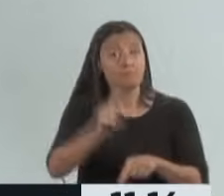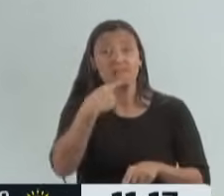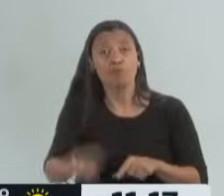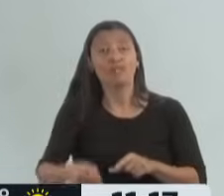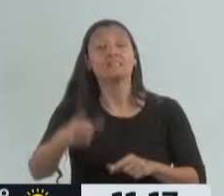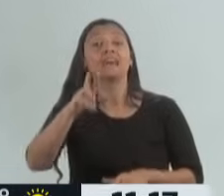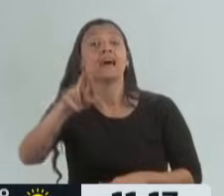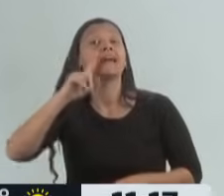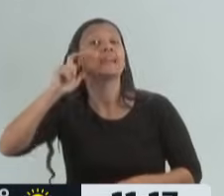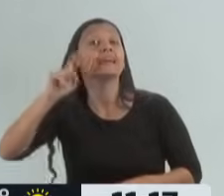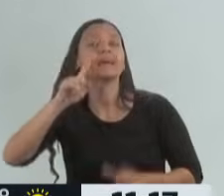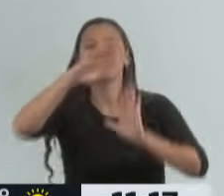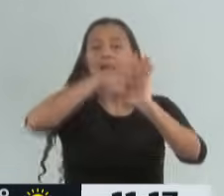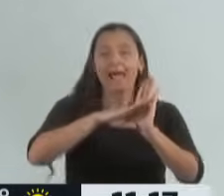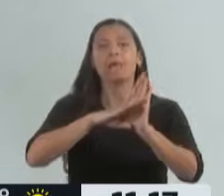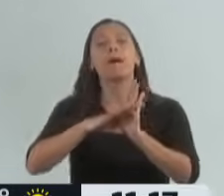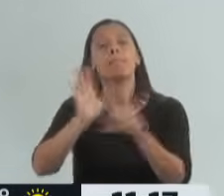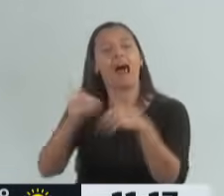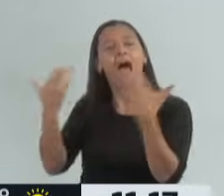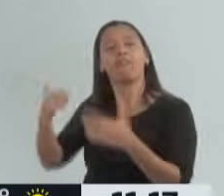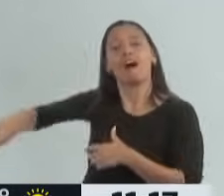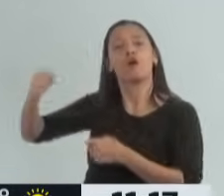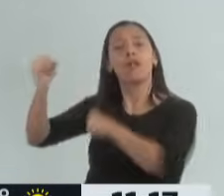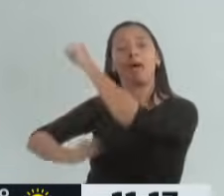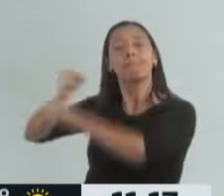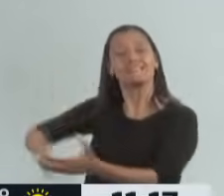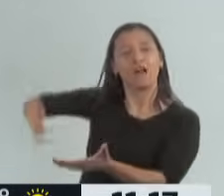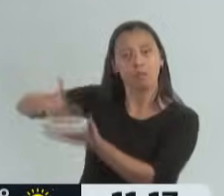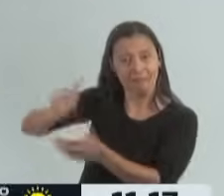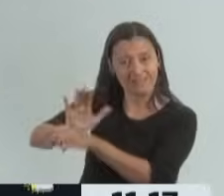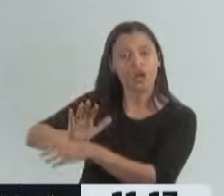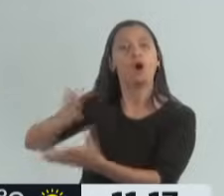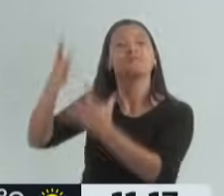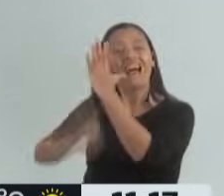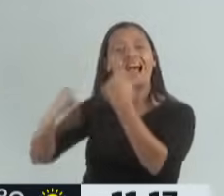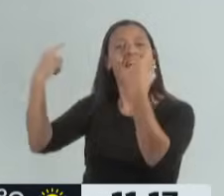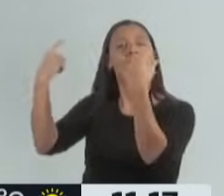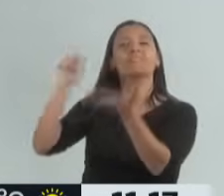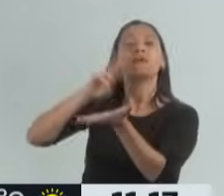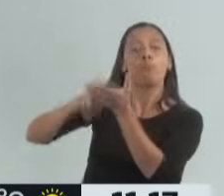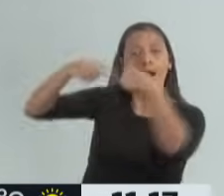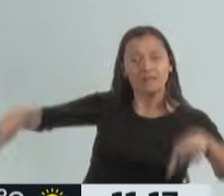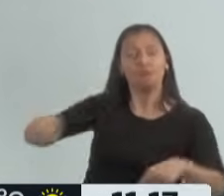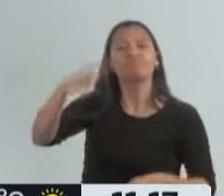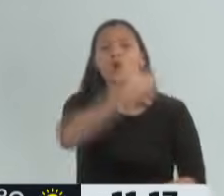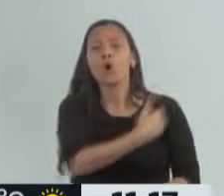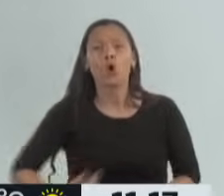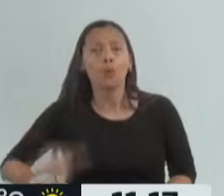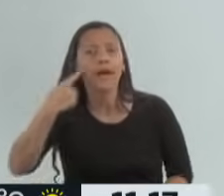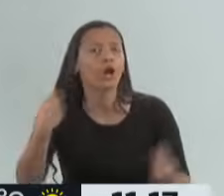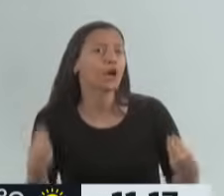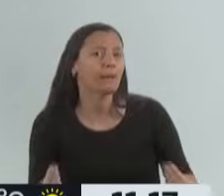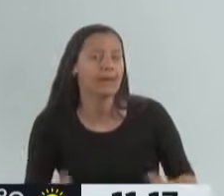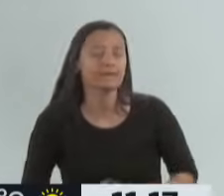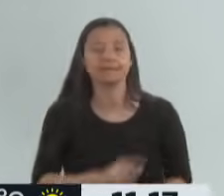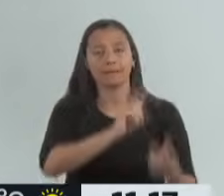grandes inversiones, y si esto no puede redundar en alguna dificultad en el servicio, ¿qué evalúa el gobierno en ese sentido? Por otro lado, te